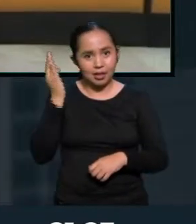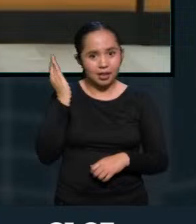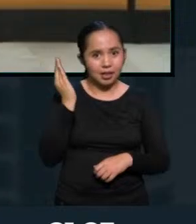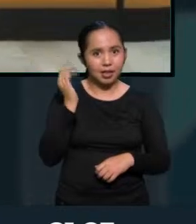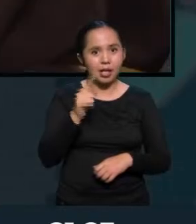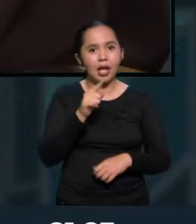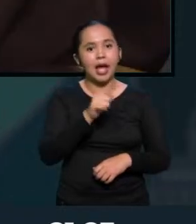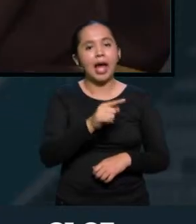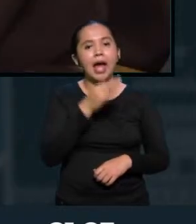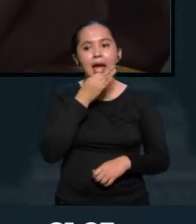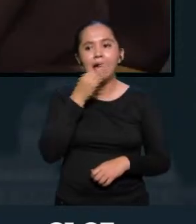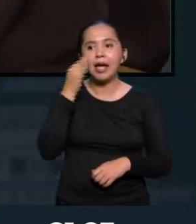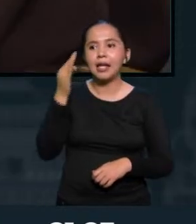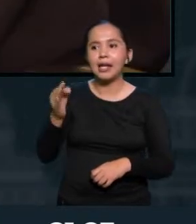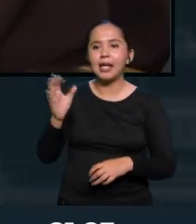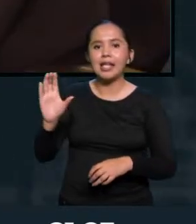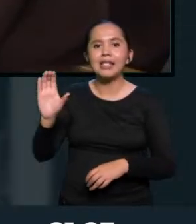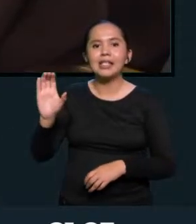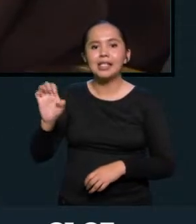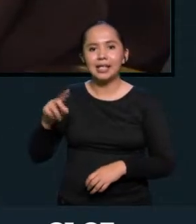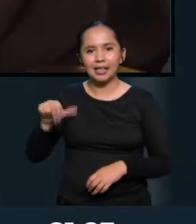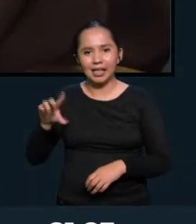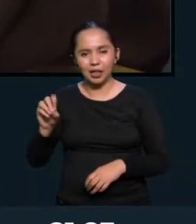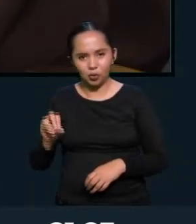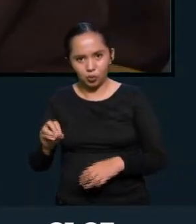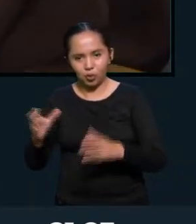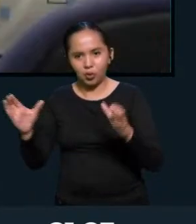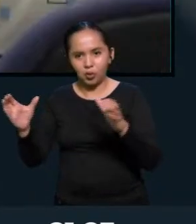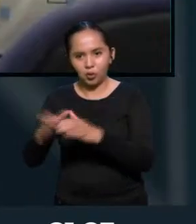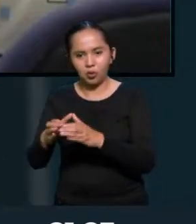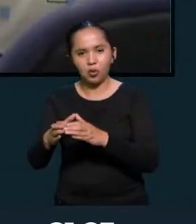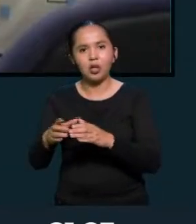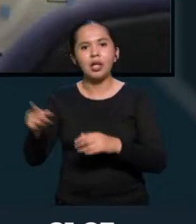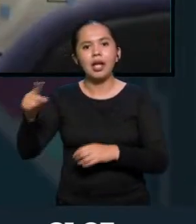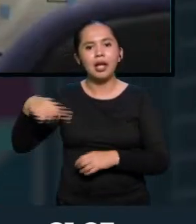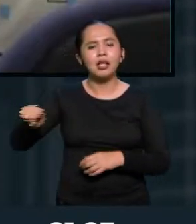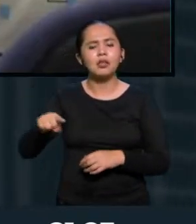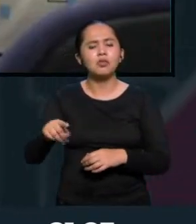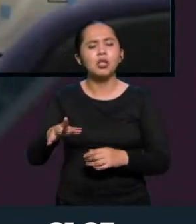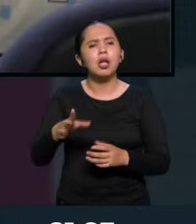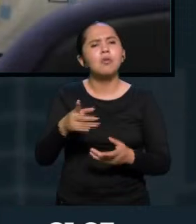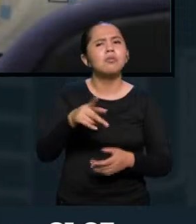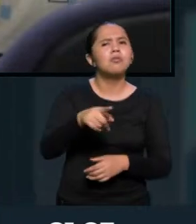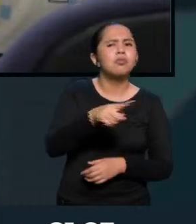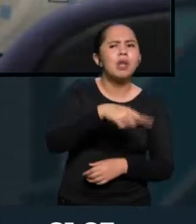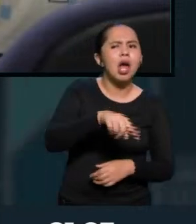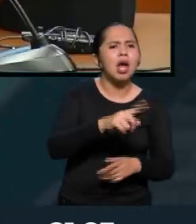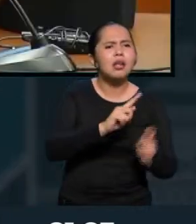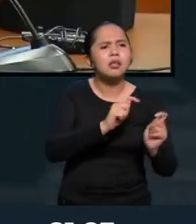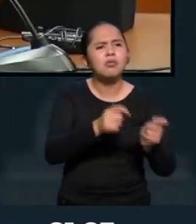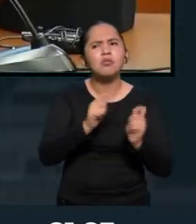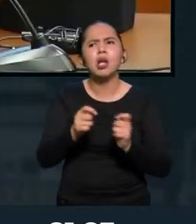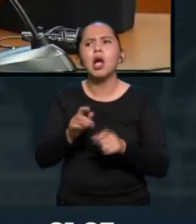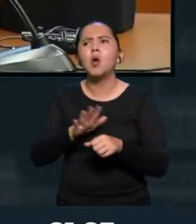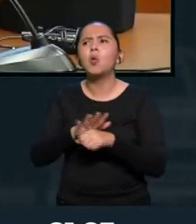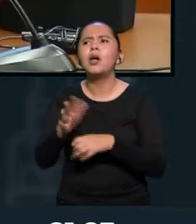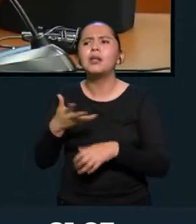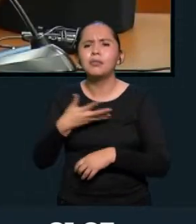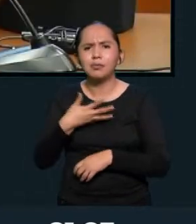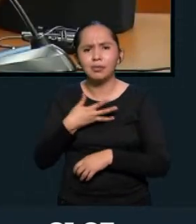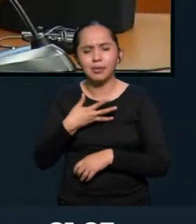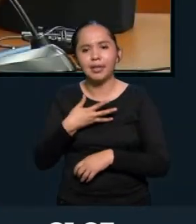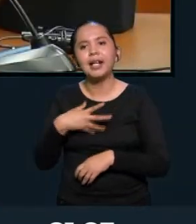informar al Senado de la República cuáles son los juzgados o tribunales vacantes y ahí entrarían también estos que